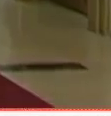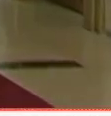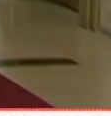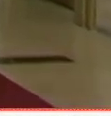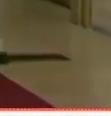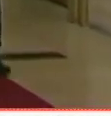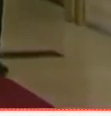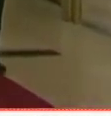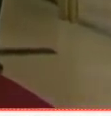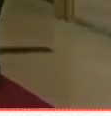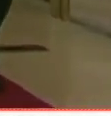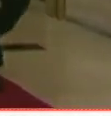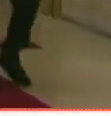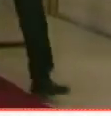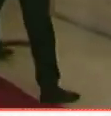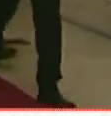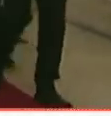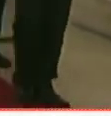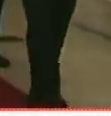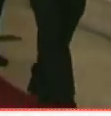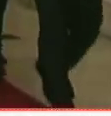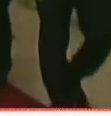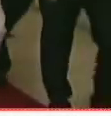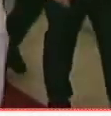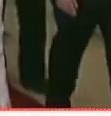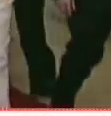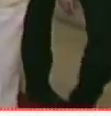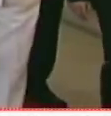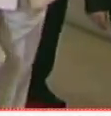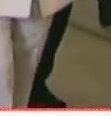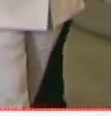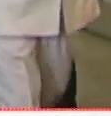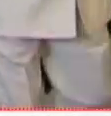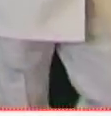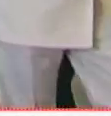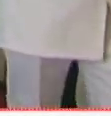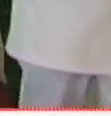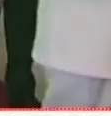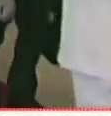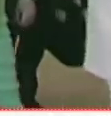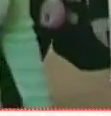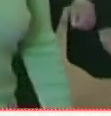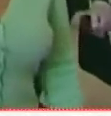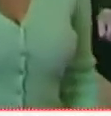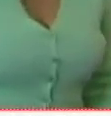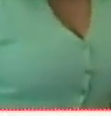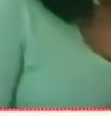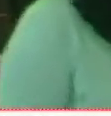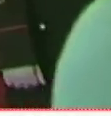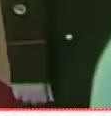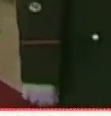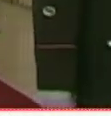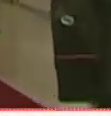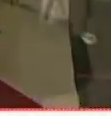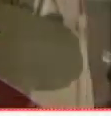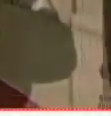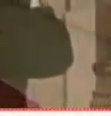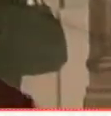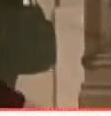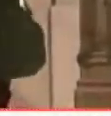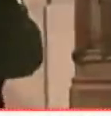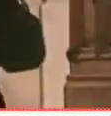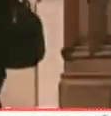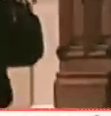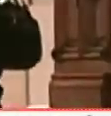Nacional para avanzar en la protección de la población venezolana. Un acompañamiento y seguimiento permanente en el